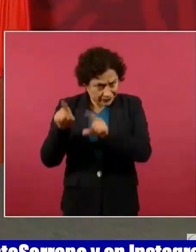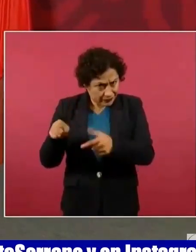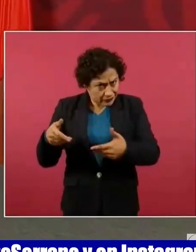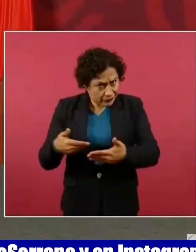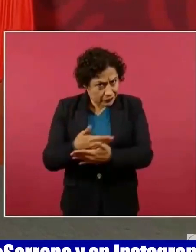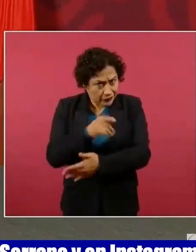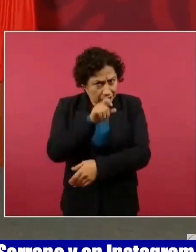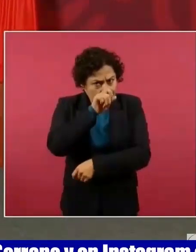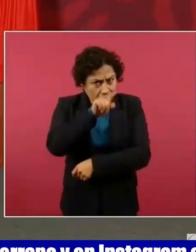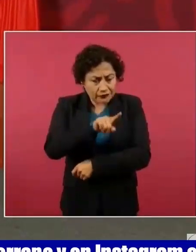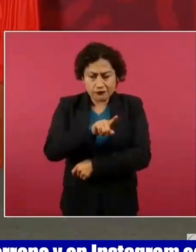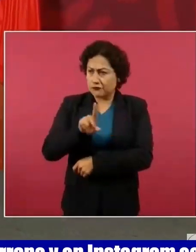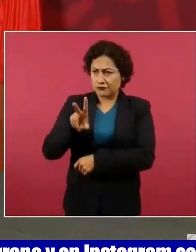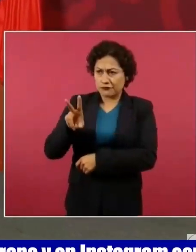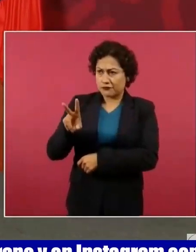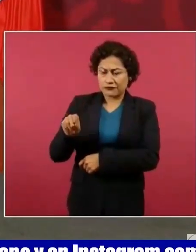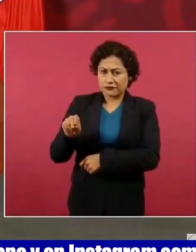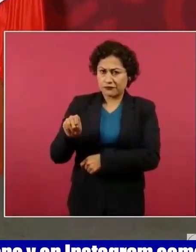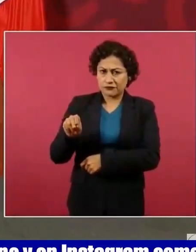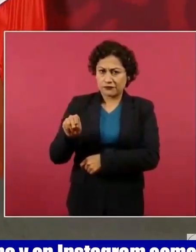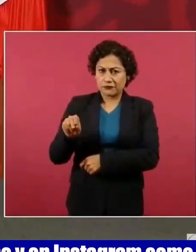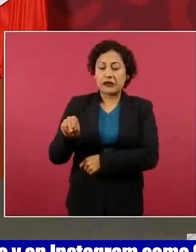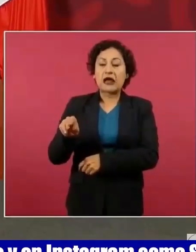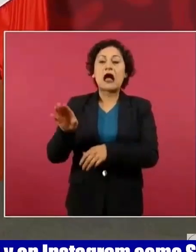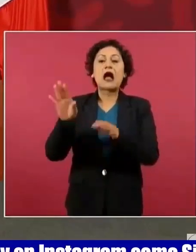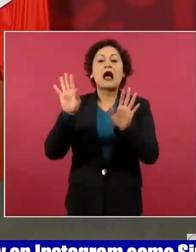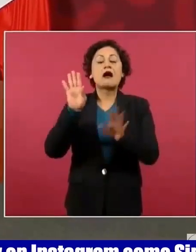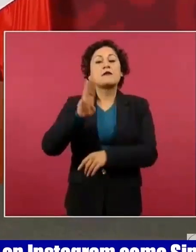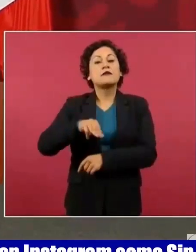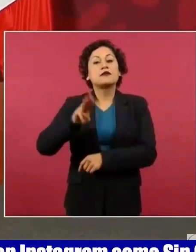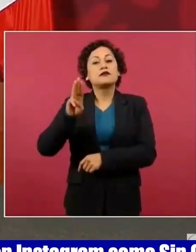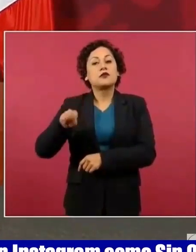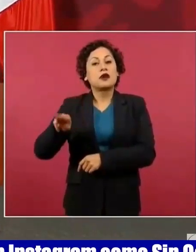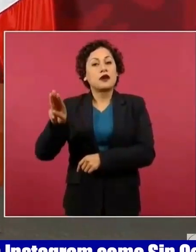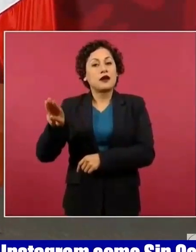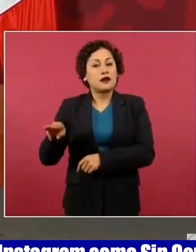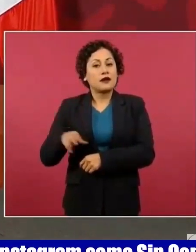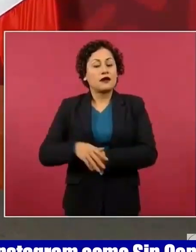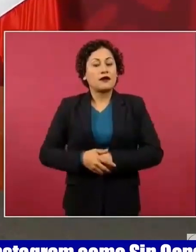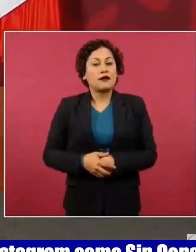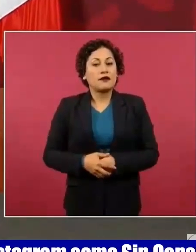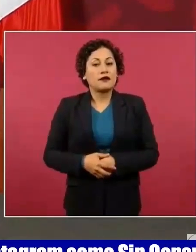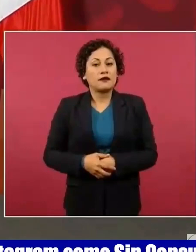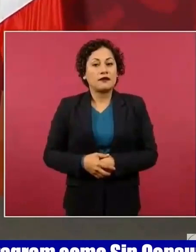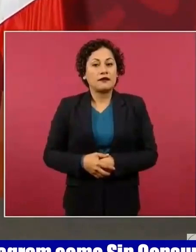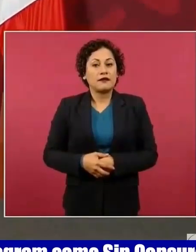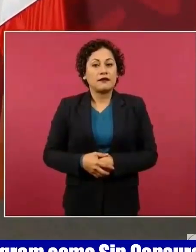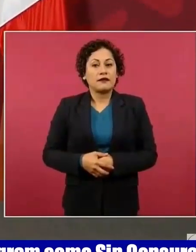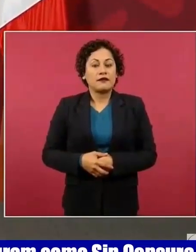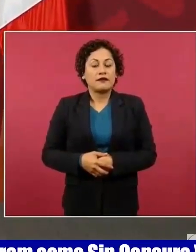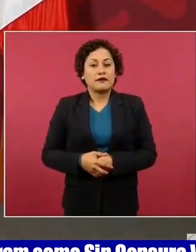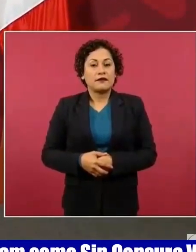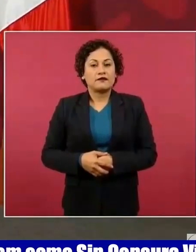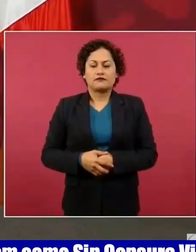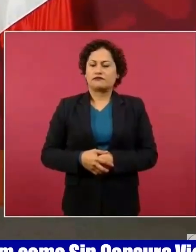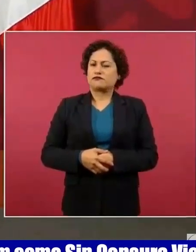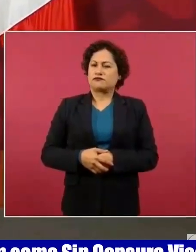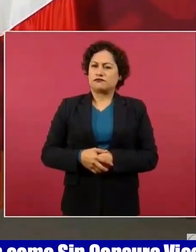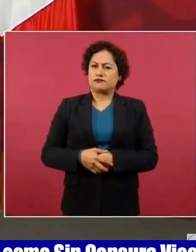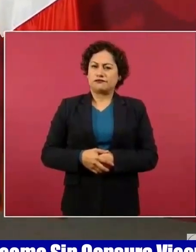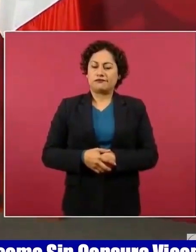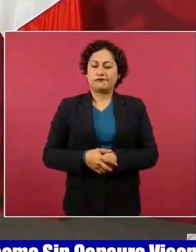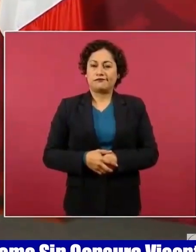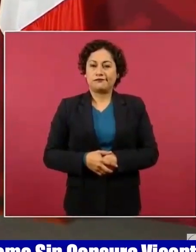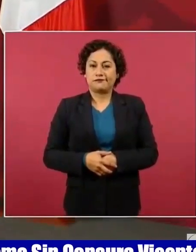del 2000, no la década, en el año 2000, él era dirigente del PRD, y que en ese momento se dio una ruptura en